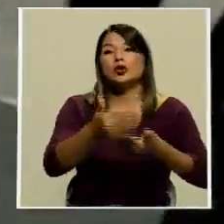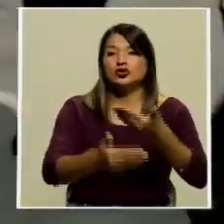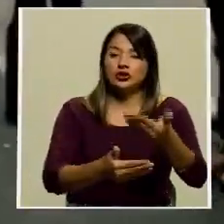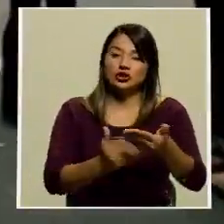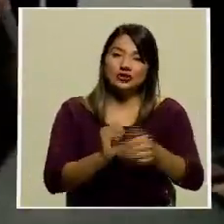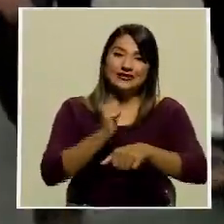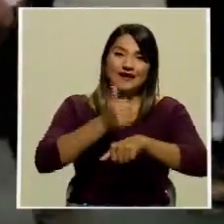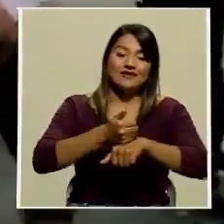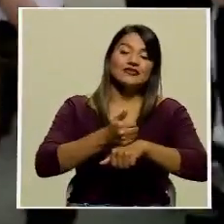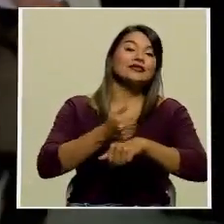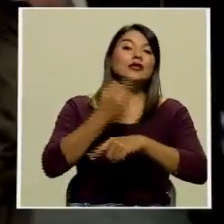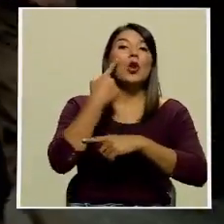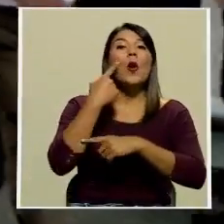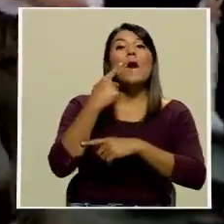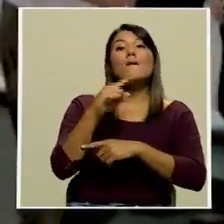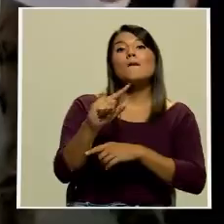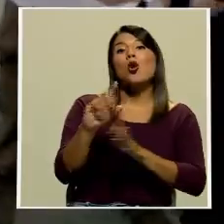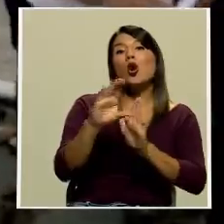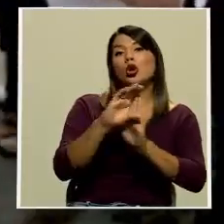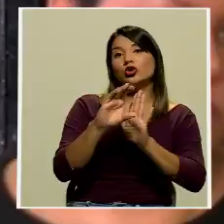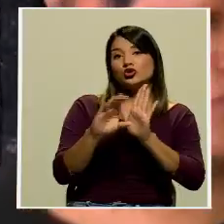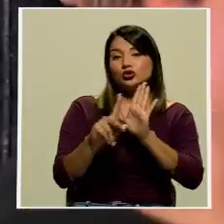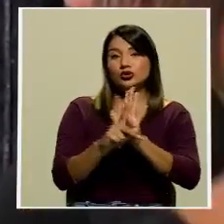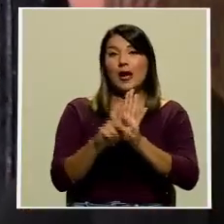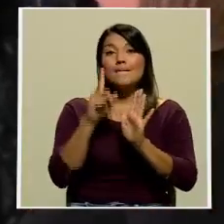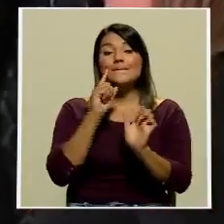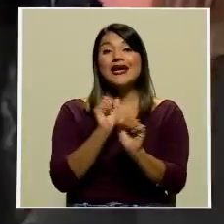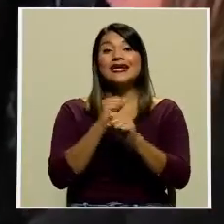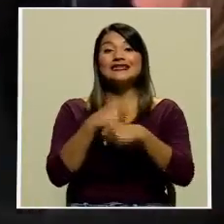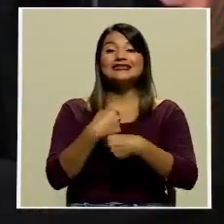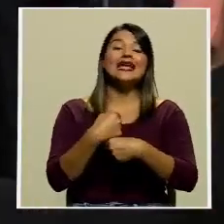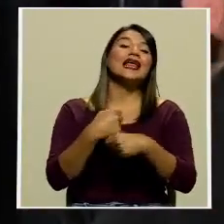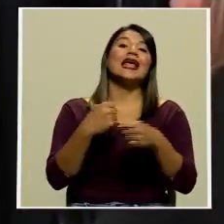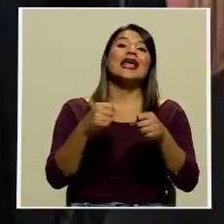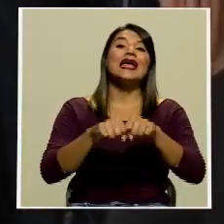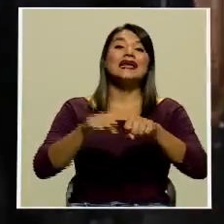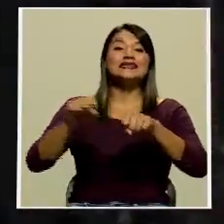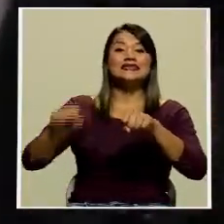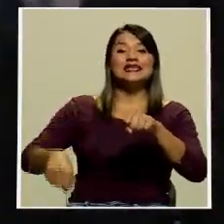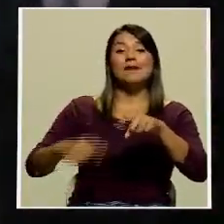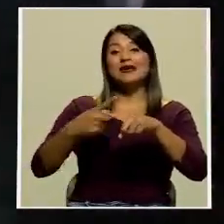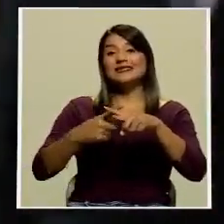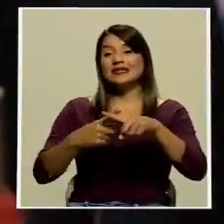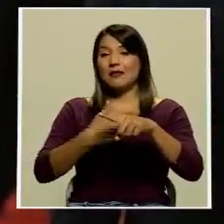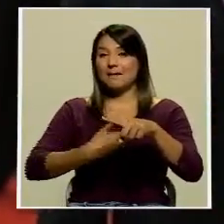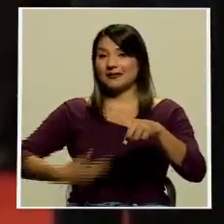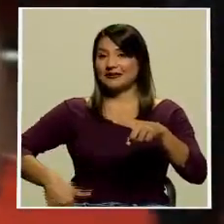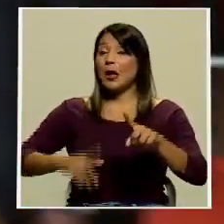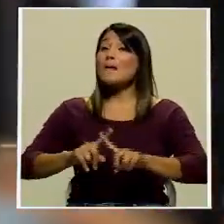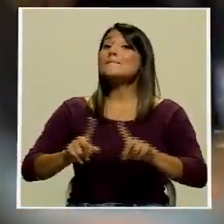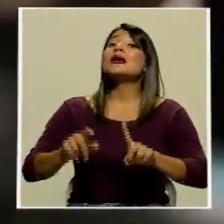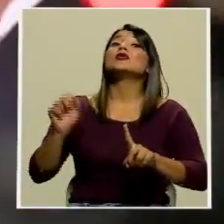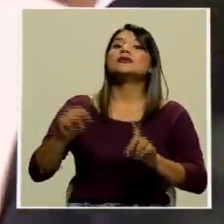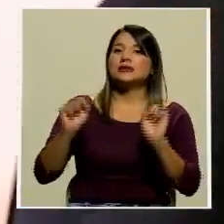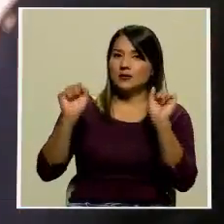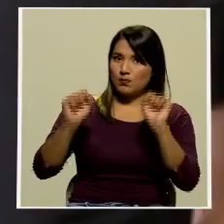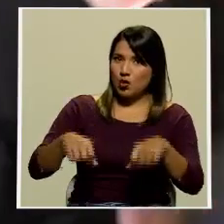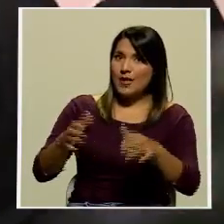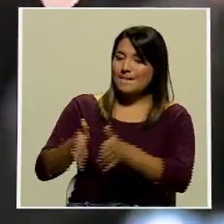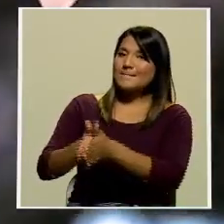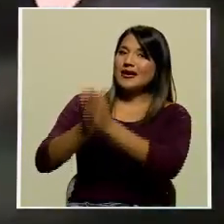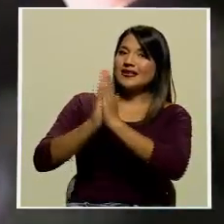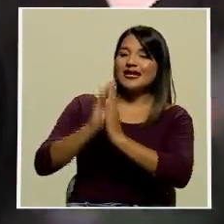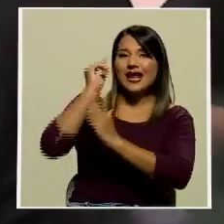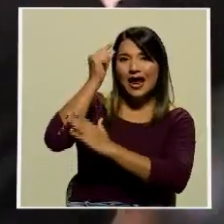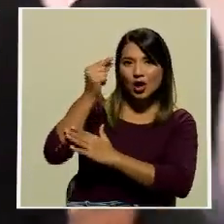establecido por el constituyente a la hora de diseñar el sistema semipresidencialista escogido por él. Lo que sí es posible es solicitar al Poder Ejecutivo